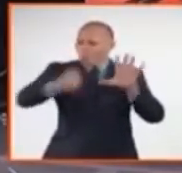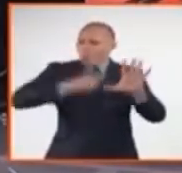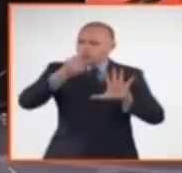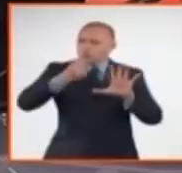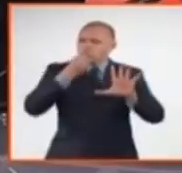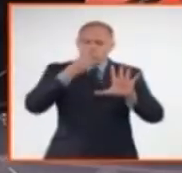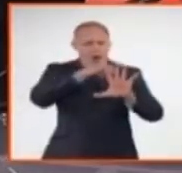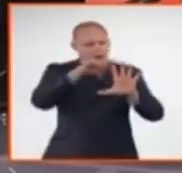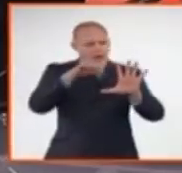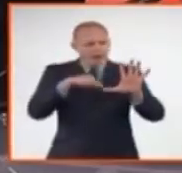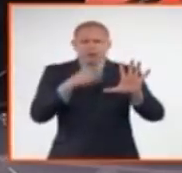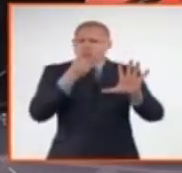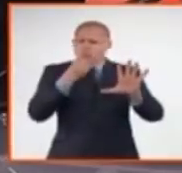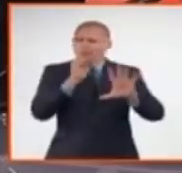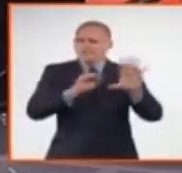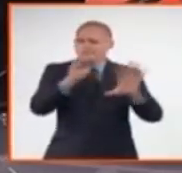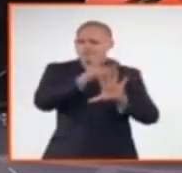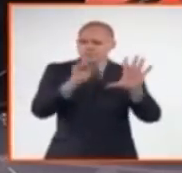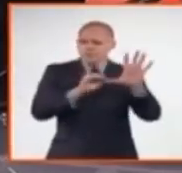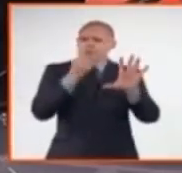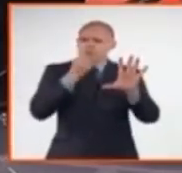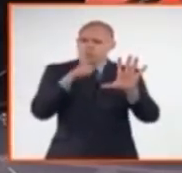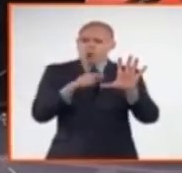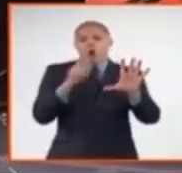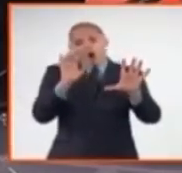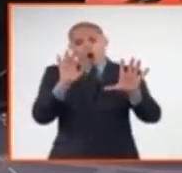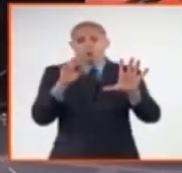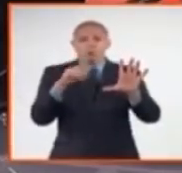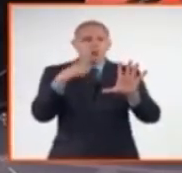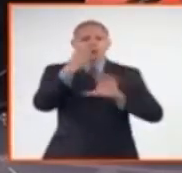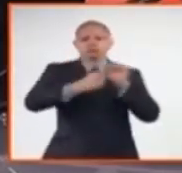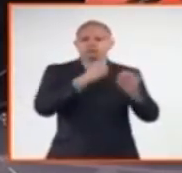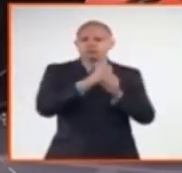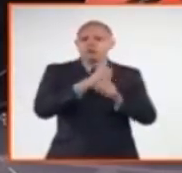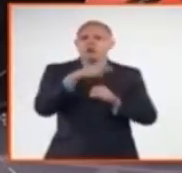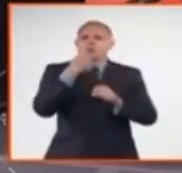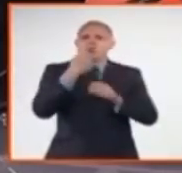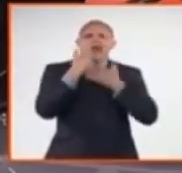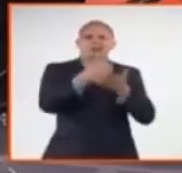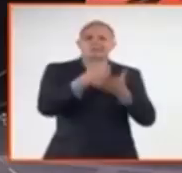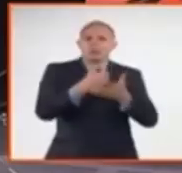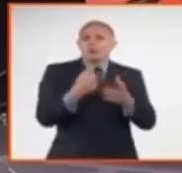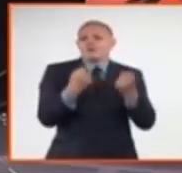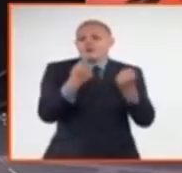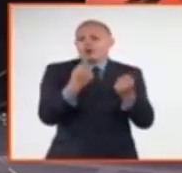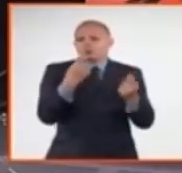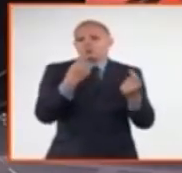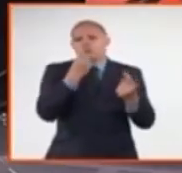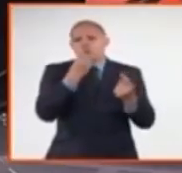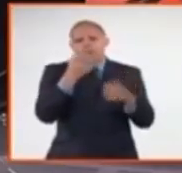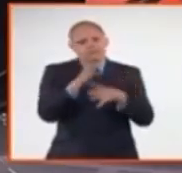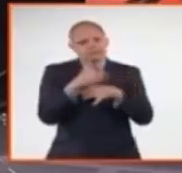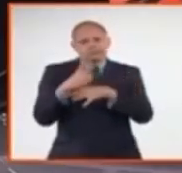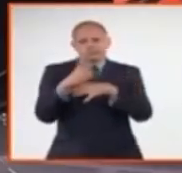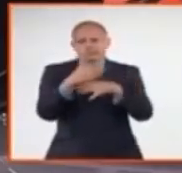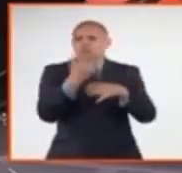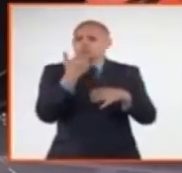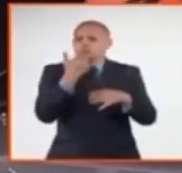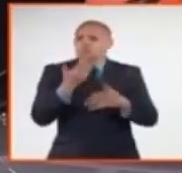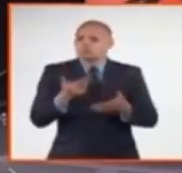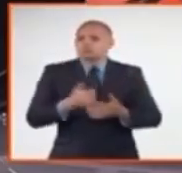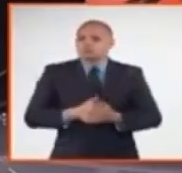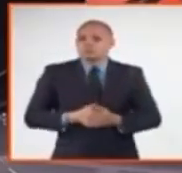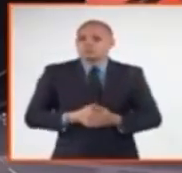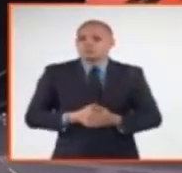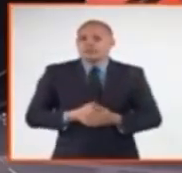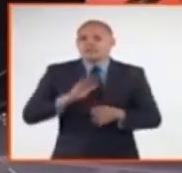entre ellos pueden reforzar unos a los otros y nos permite una capacidad maniobra extraordinaria no es del todo